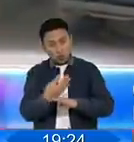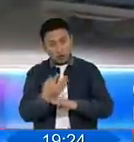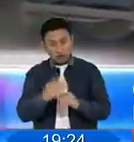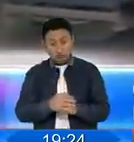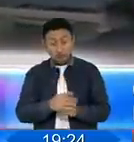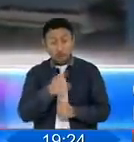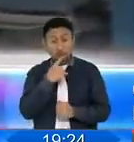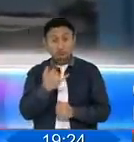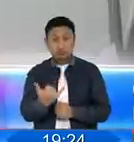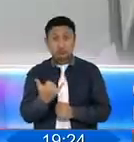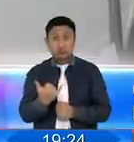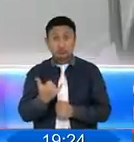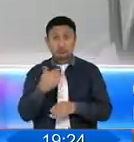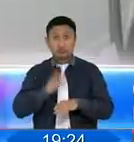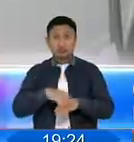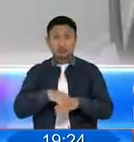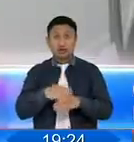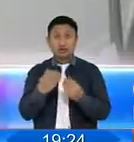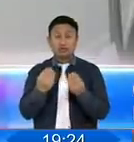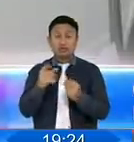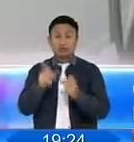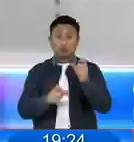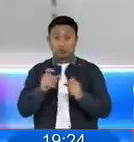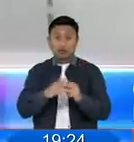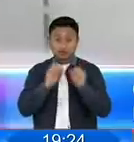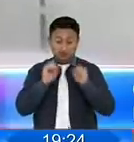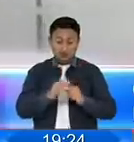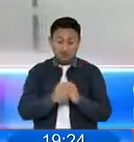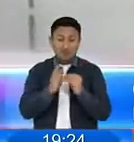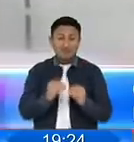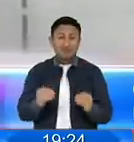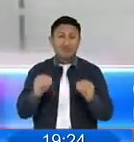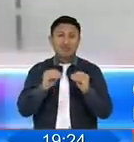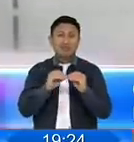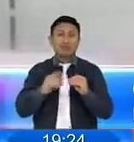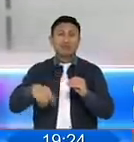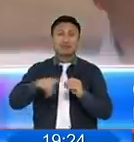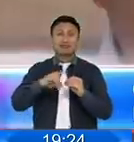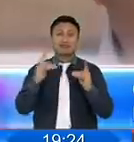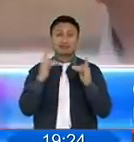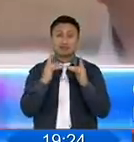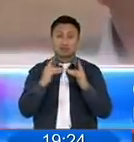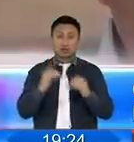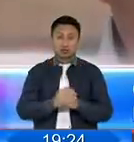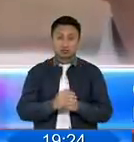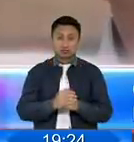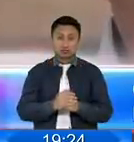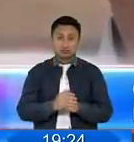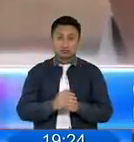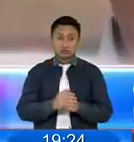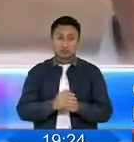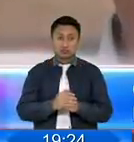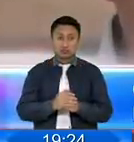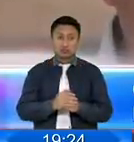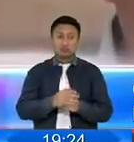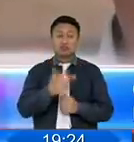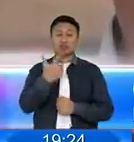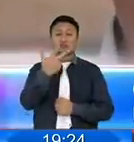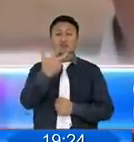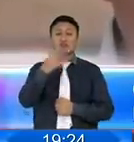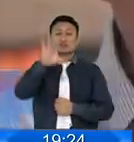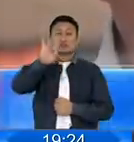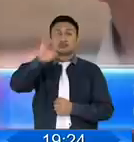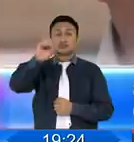alta demanda de pacientes se ha optado por incrementar la capacidad hospitalaria. Se ha expandido alrededor del